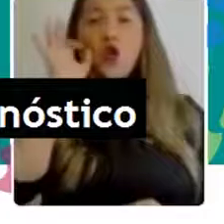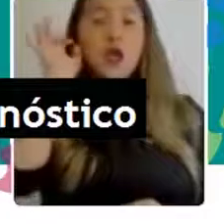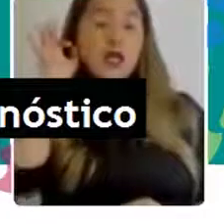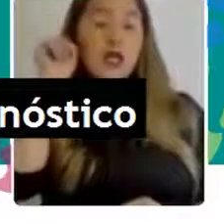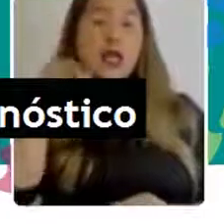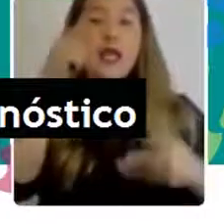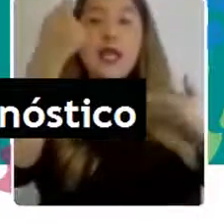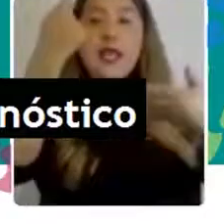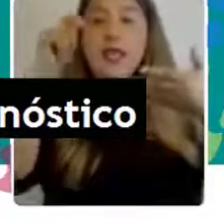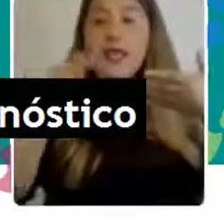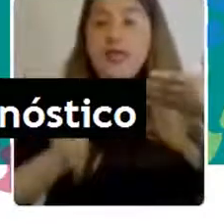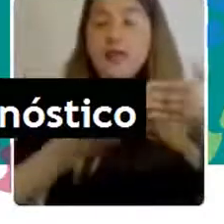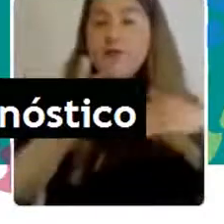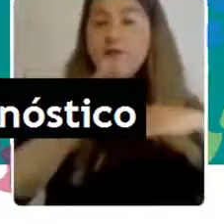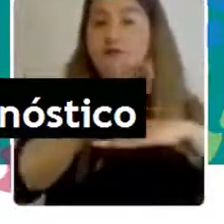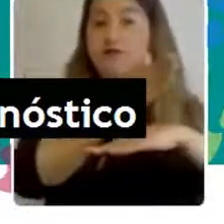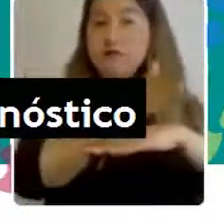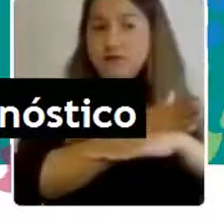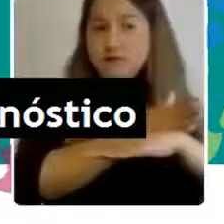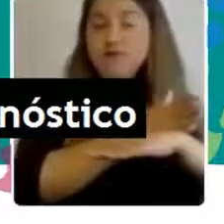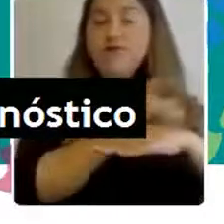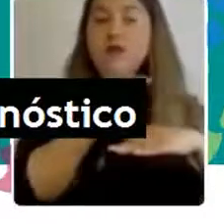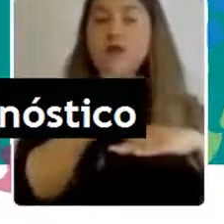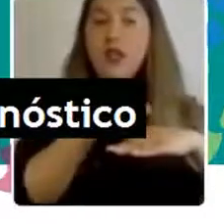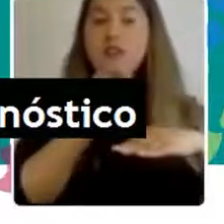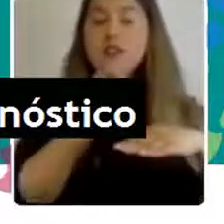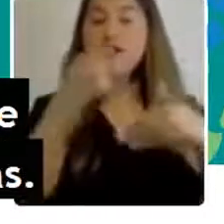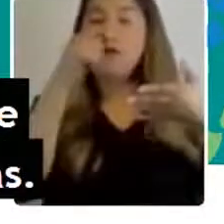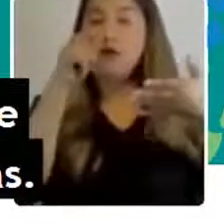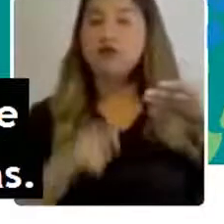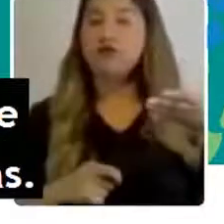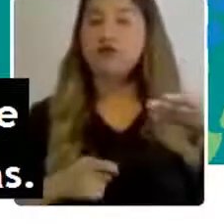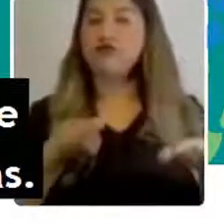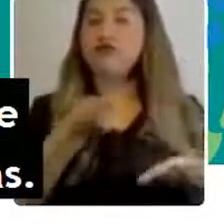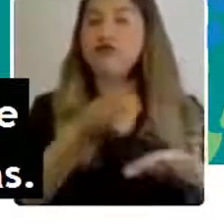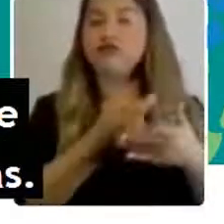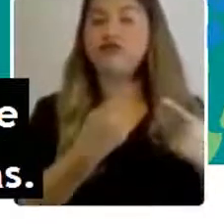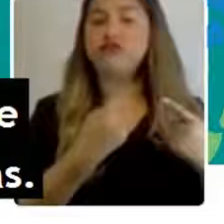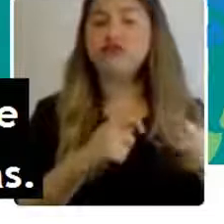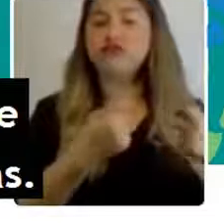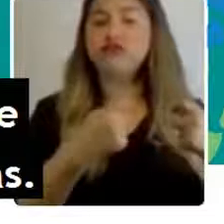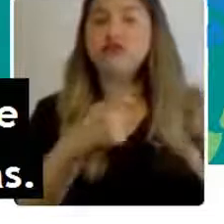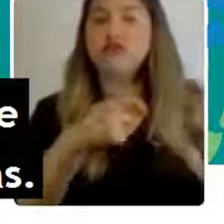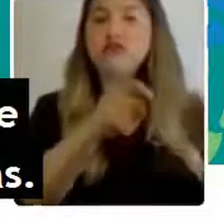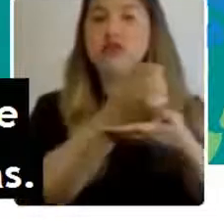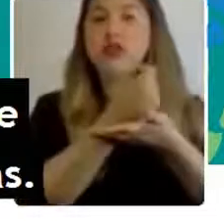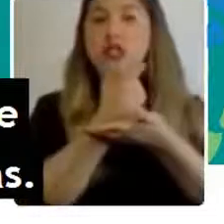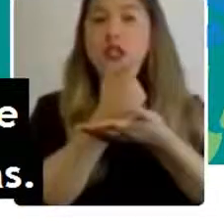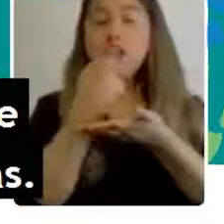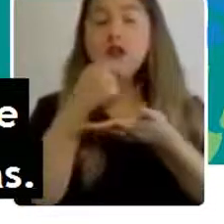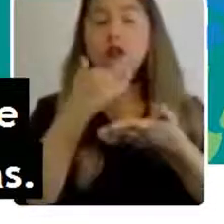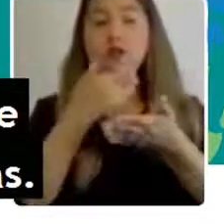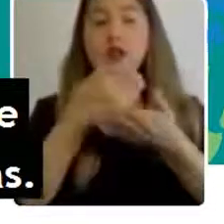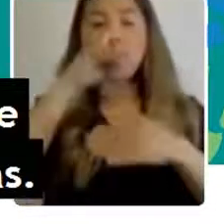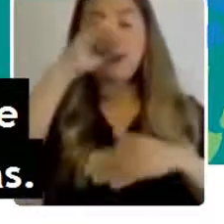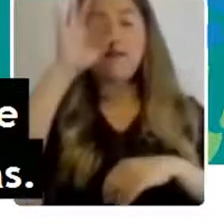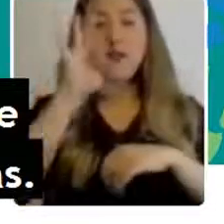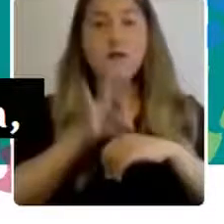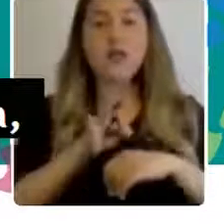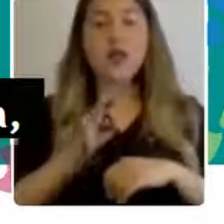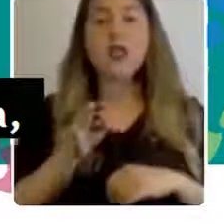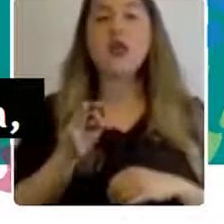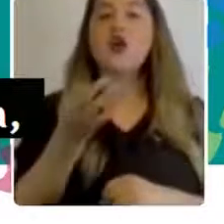caso de la ley de diagnóstico y tratamiento de alto costo, ya tenemos un número mayor porque son intervenciones muy